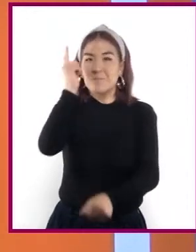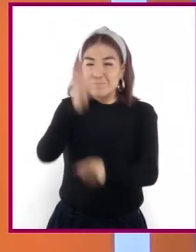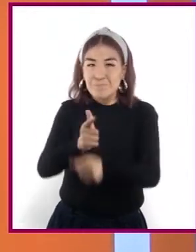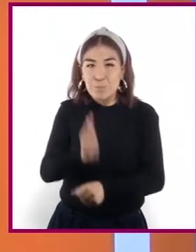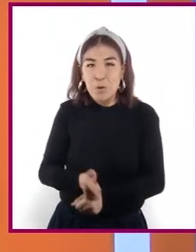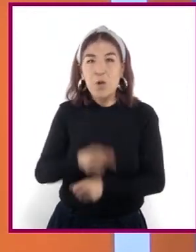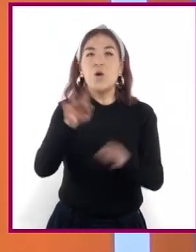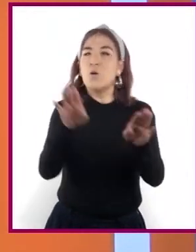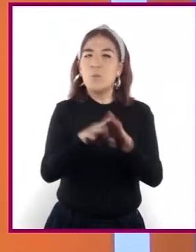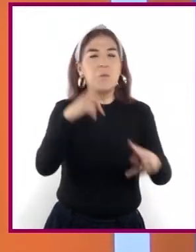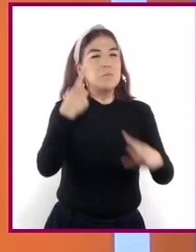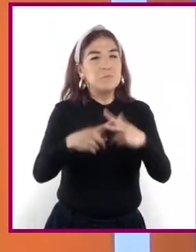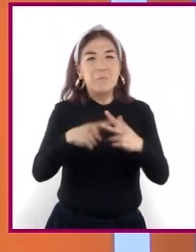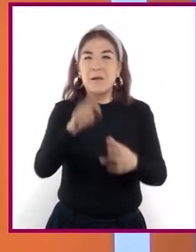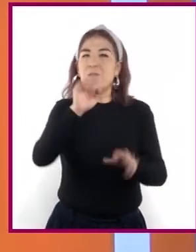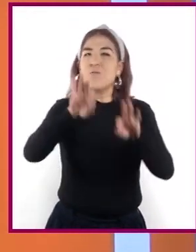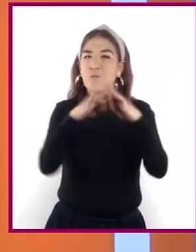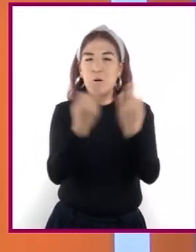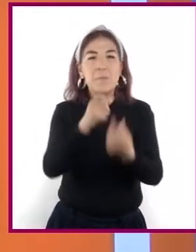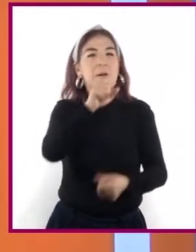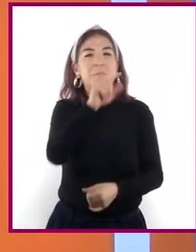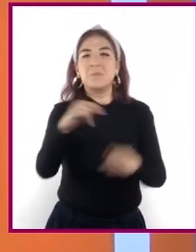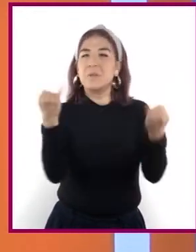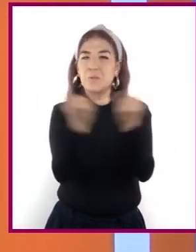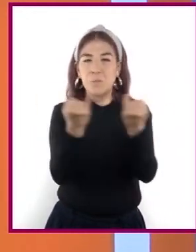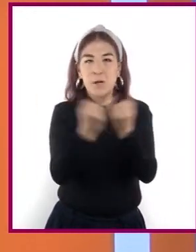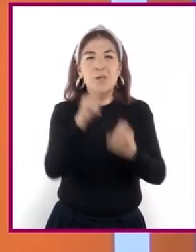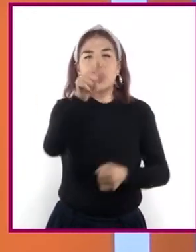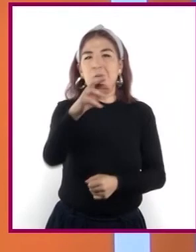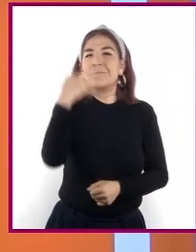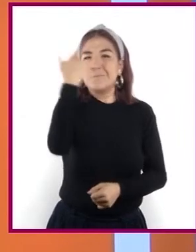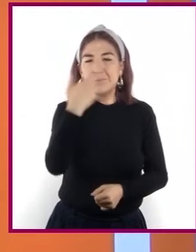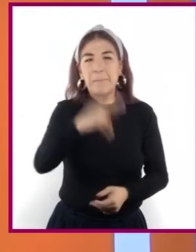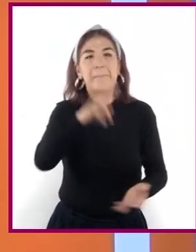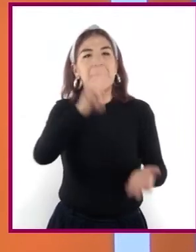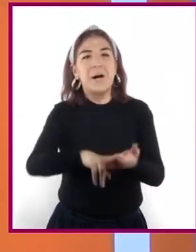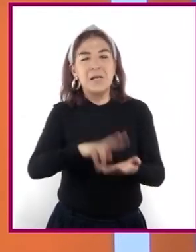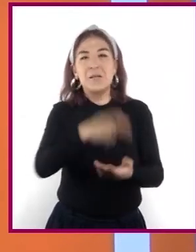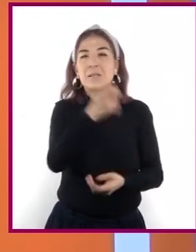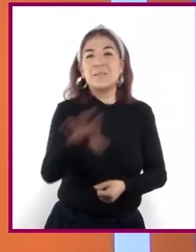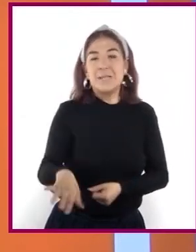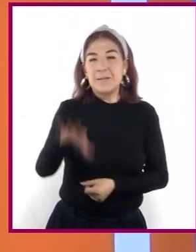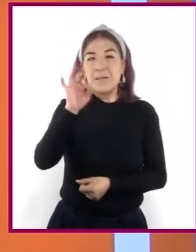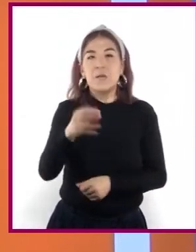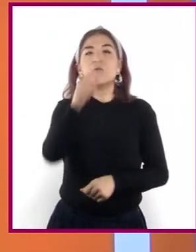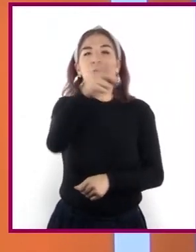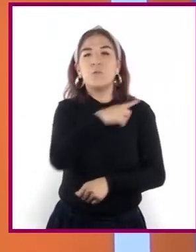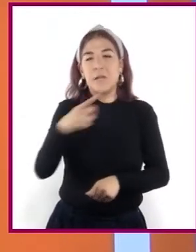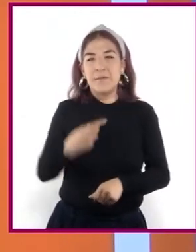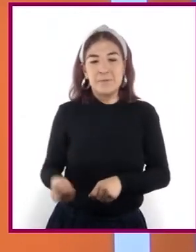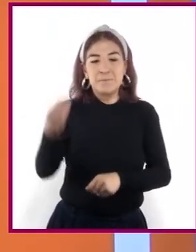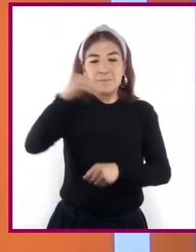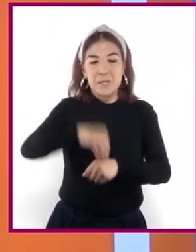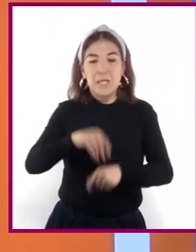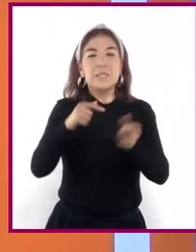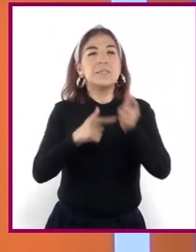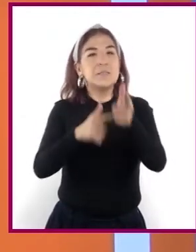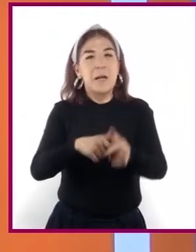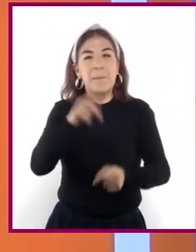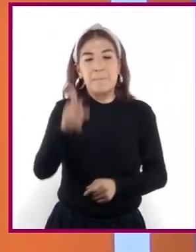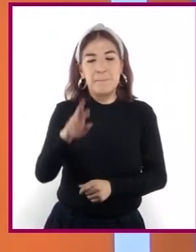ambos procedimientos son iguales. Se pueden verificar los valores obtenidos aplicando el criterio de la constante